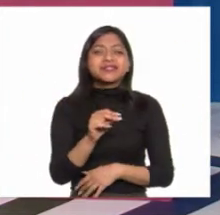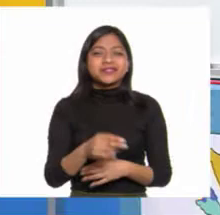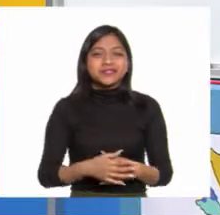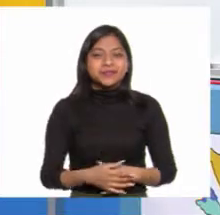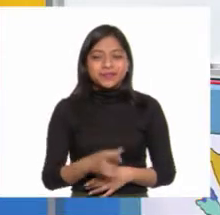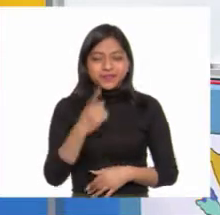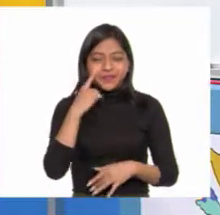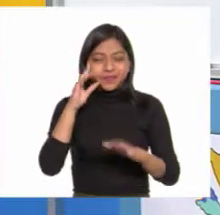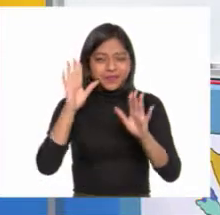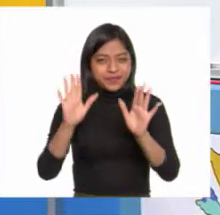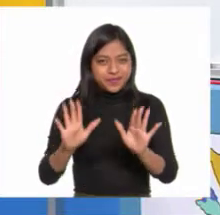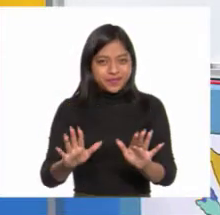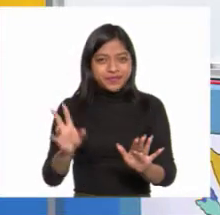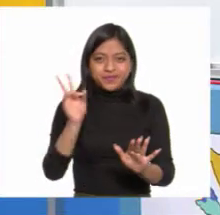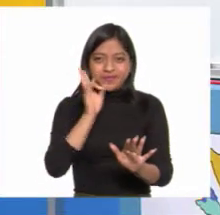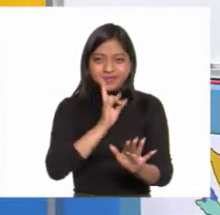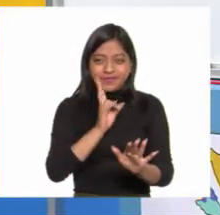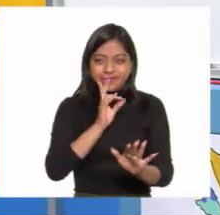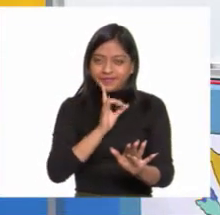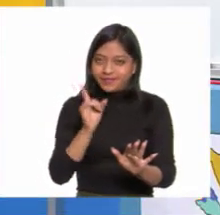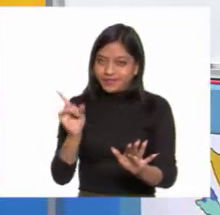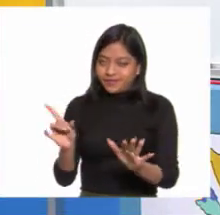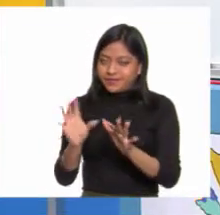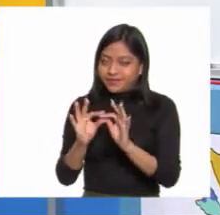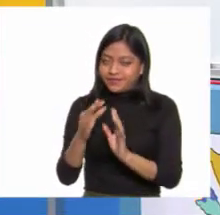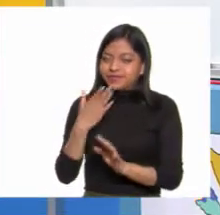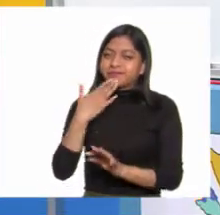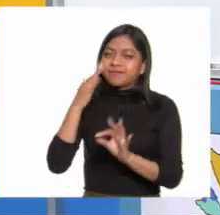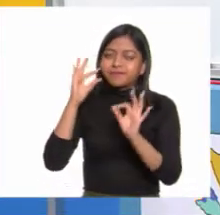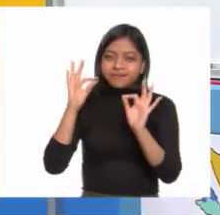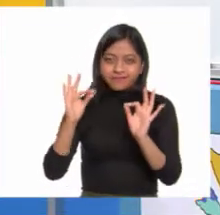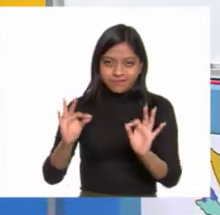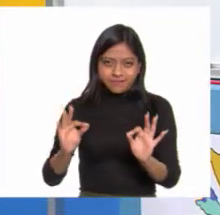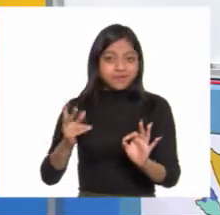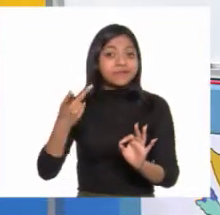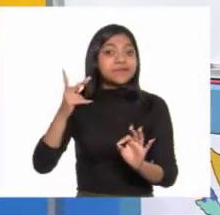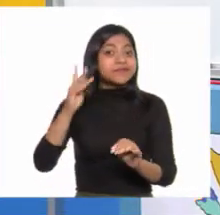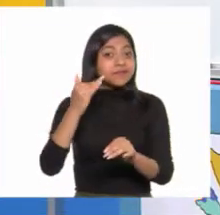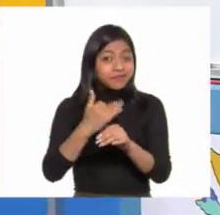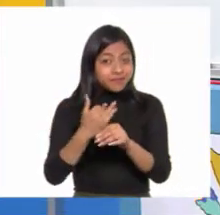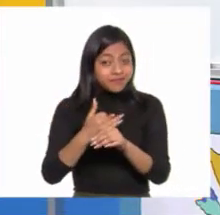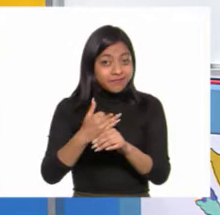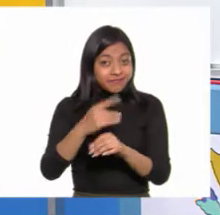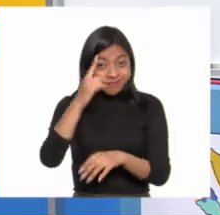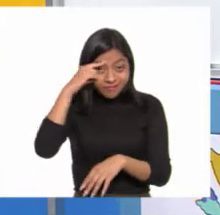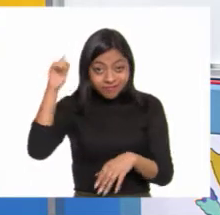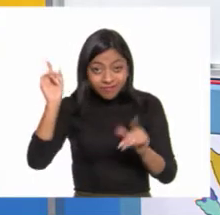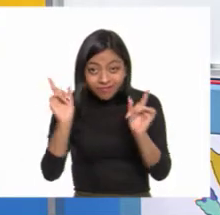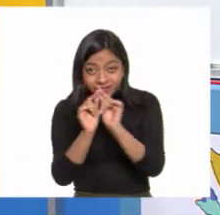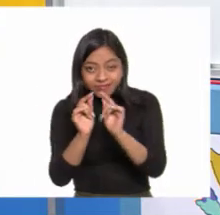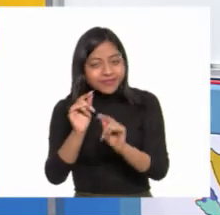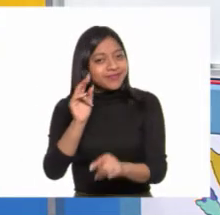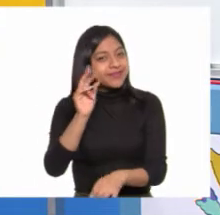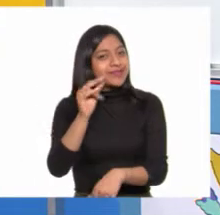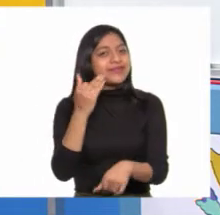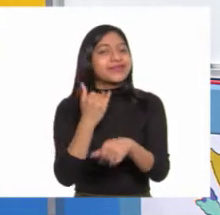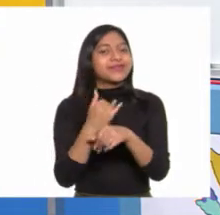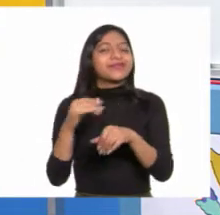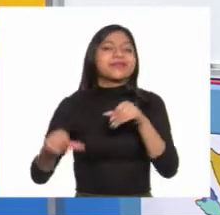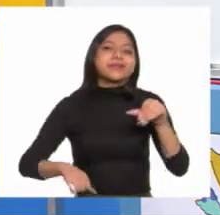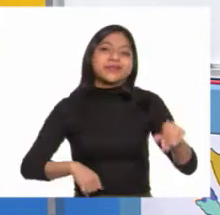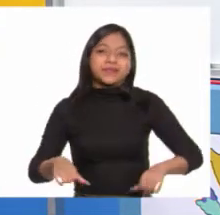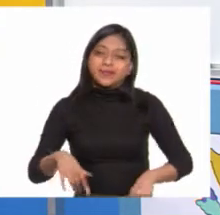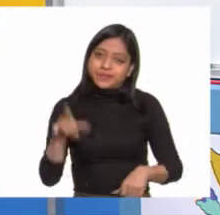A ver, hay mucho de razón en lo que estás diciendo, Ton, pero no es tan simple. Les propongo que realicemos una